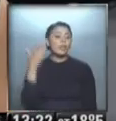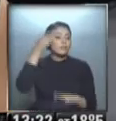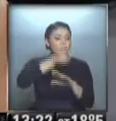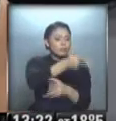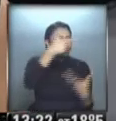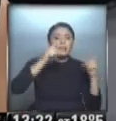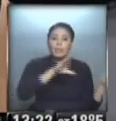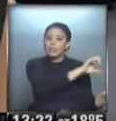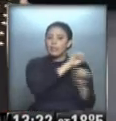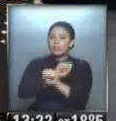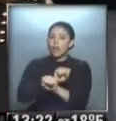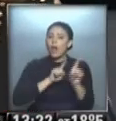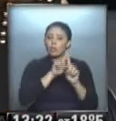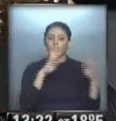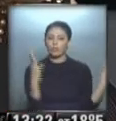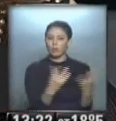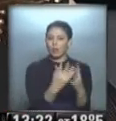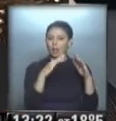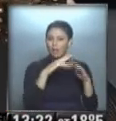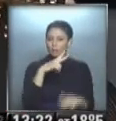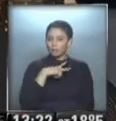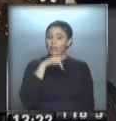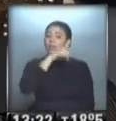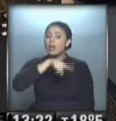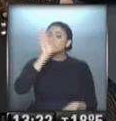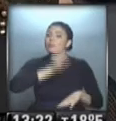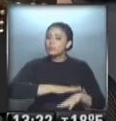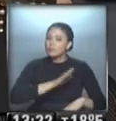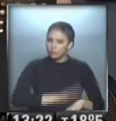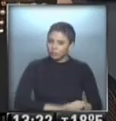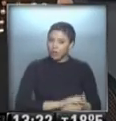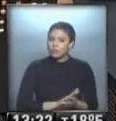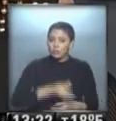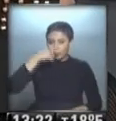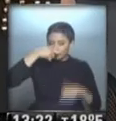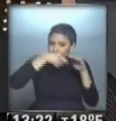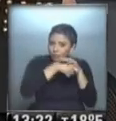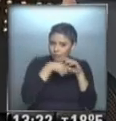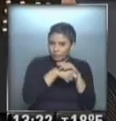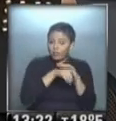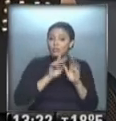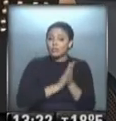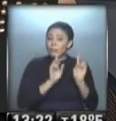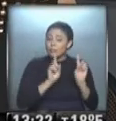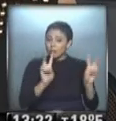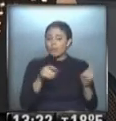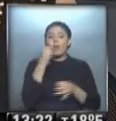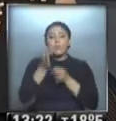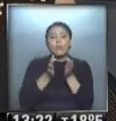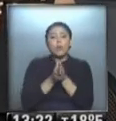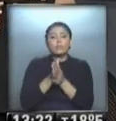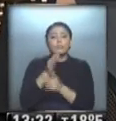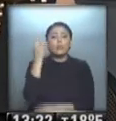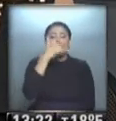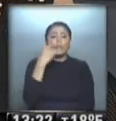Allanamientos y detenciones en countries del conurbano bonaerense por delitos vinculados con el narcotráfico. A propósito de este tema, conversamos con Hugo